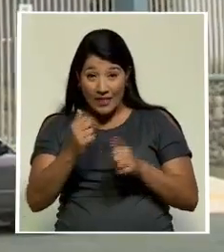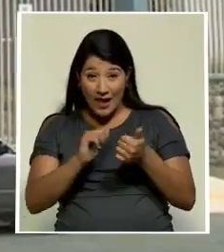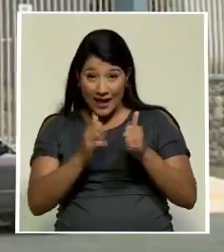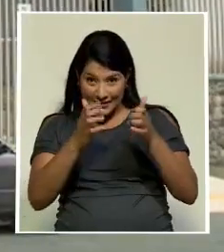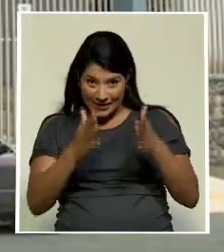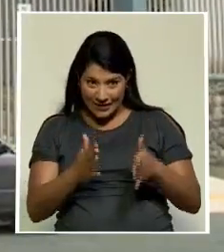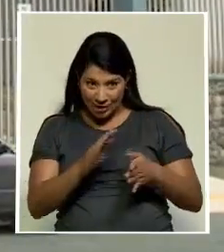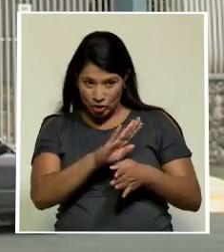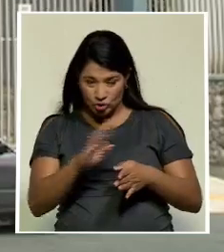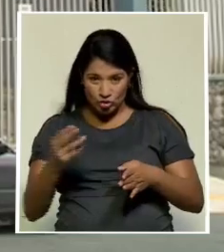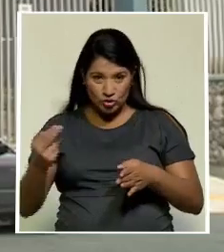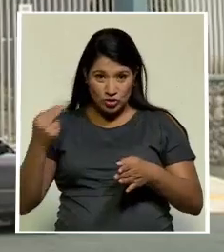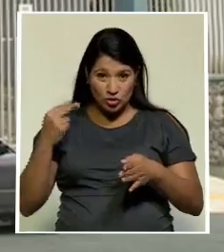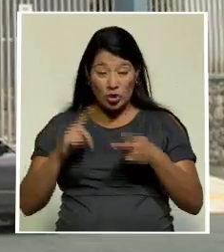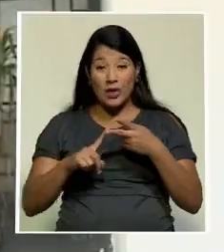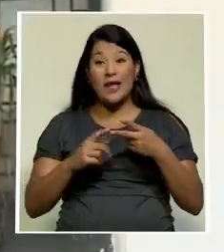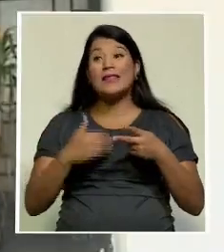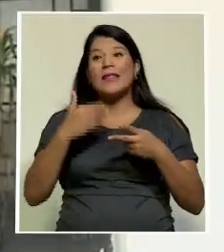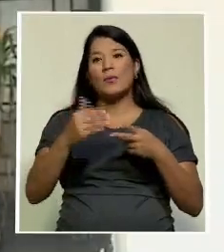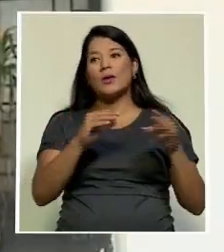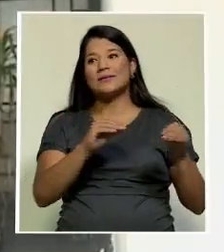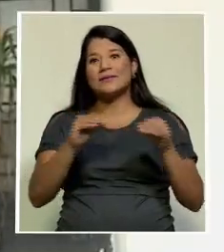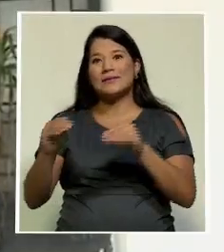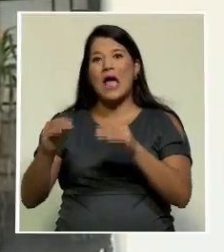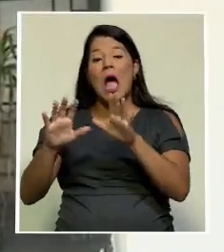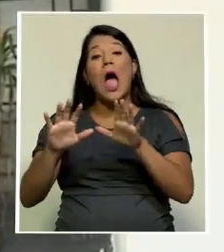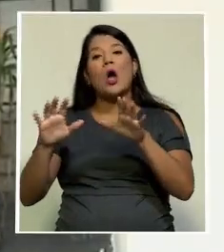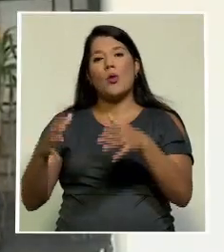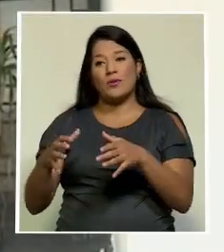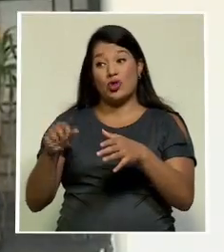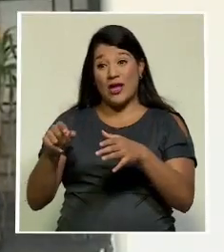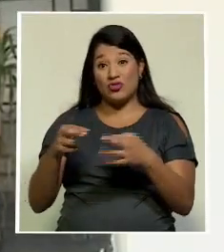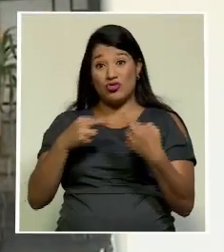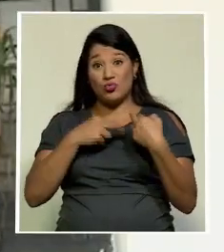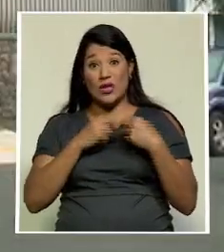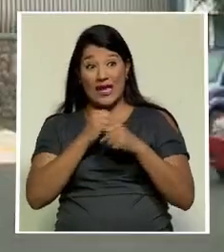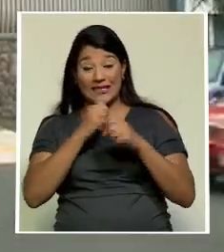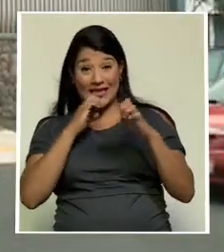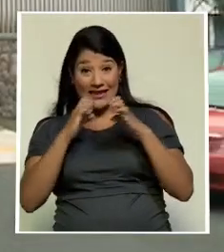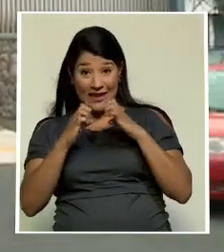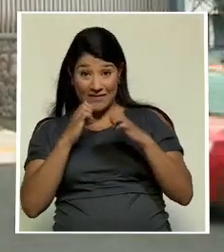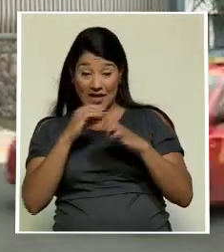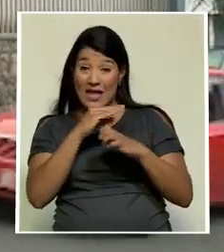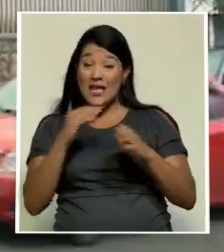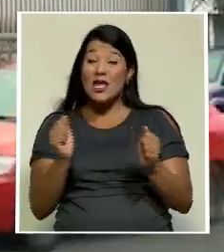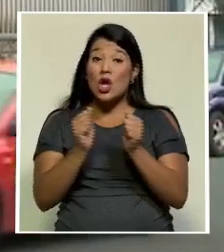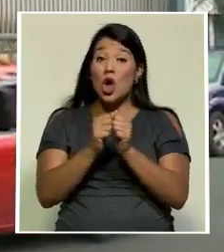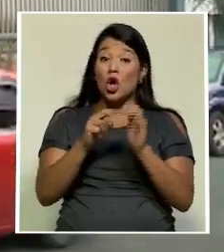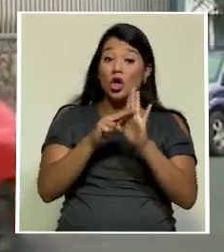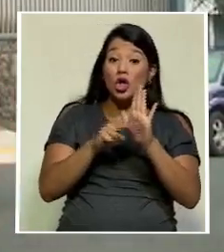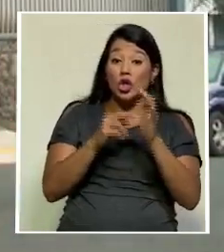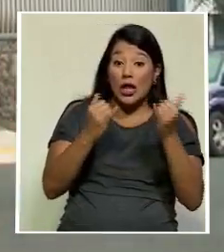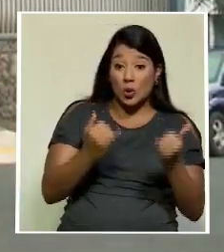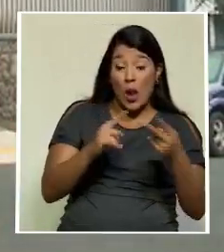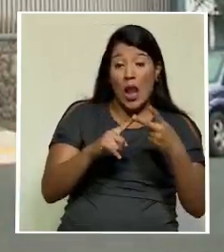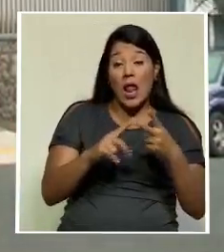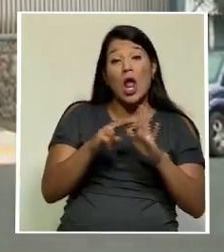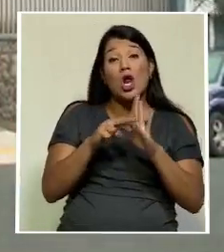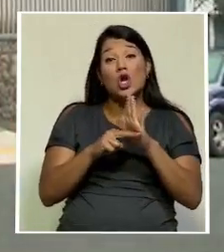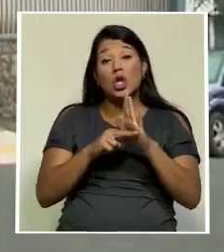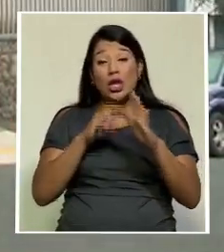Comisión de Nombramientos. Posterior, esta comisión realizará entrevistas y de esa entrevista y de la nota actual fijarán la nómina de elegibles